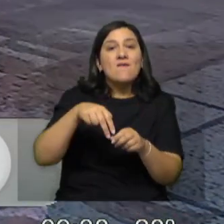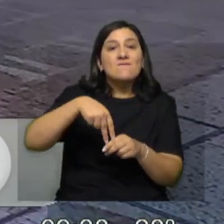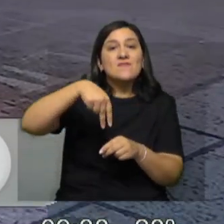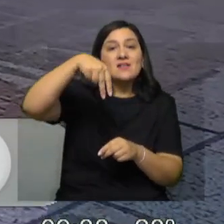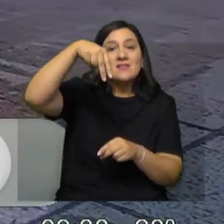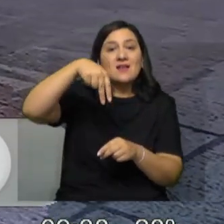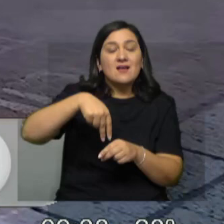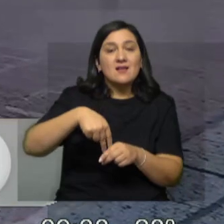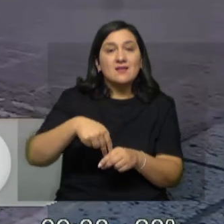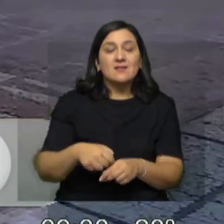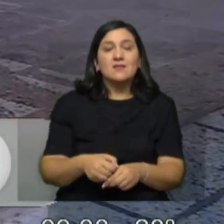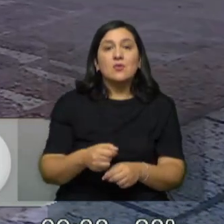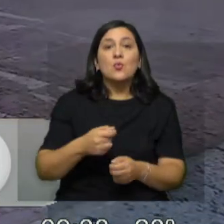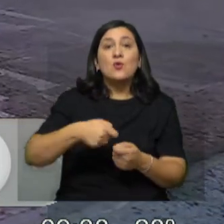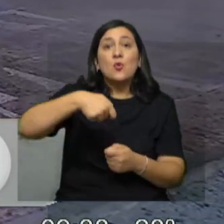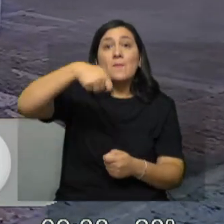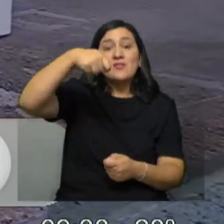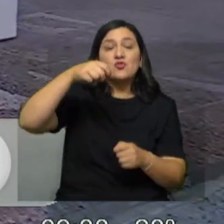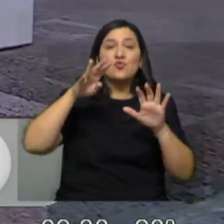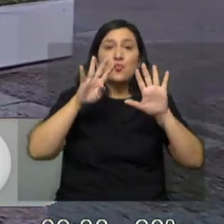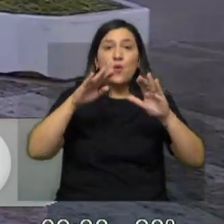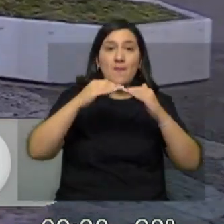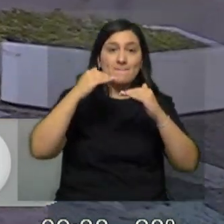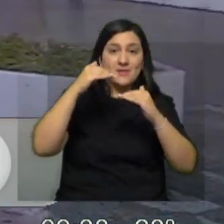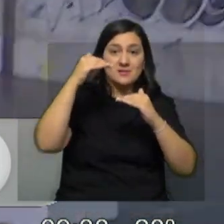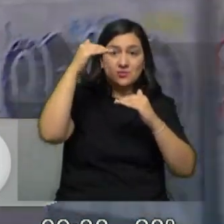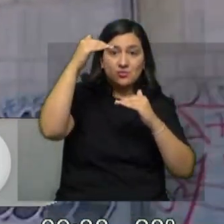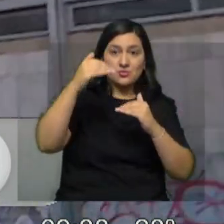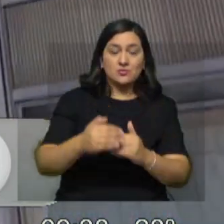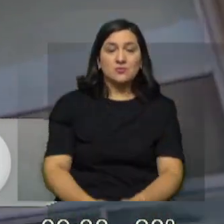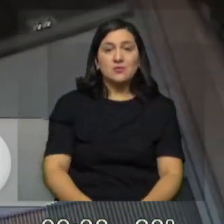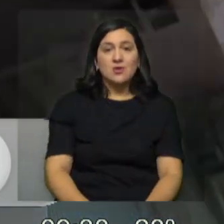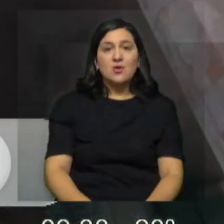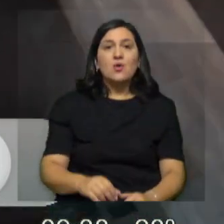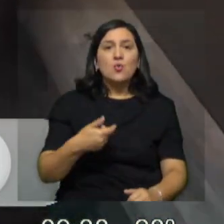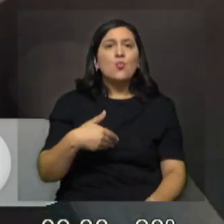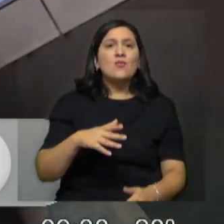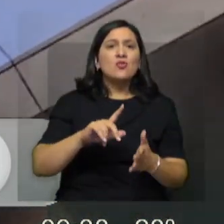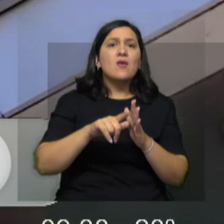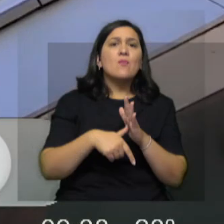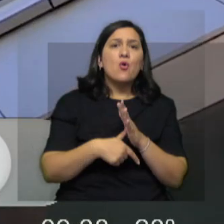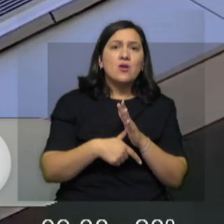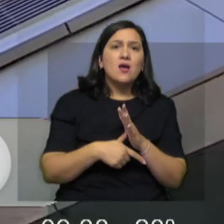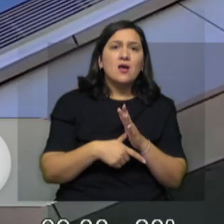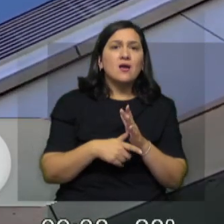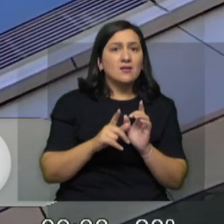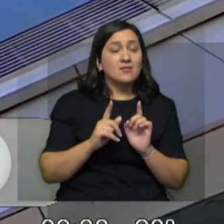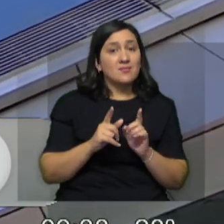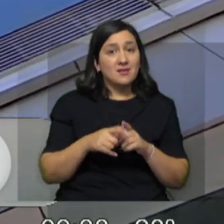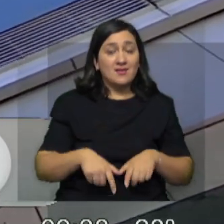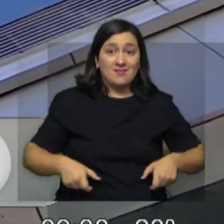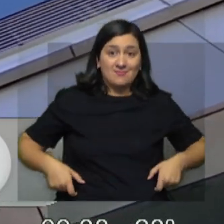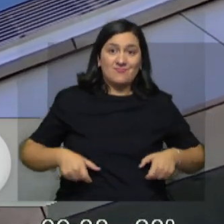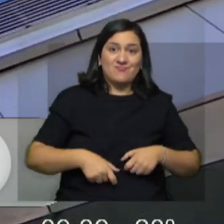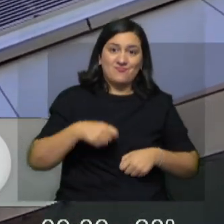esta torre que están limpiando en el día de hoy? 9 pisos. Mira usted, ¿cuánto demora en salir de ahí, Carlos Rocha, que lo vemos también desenfundando